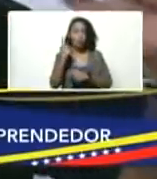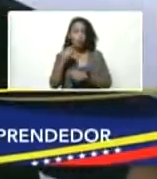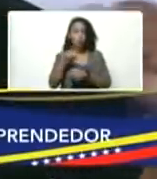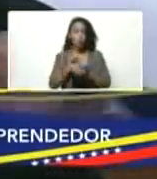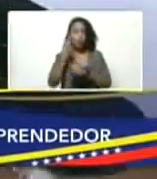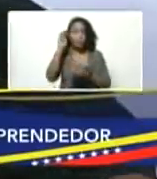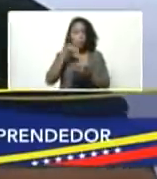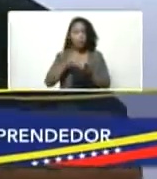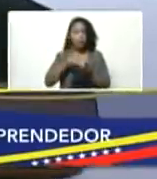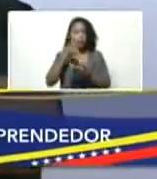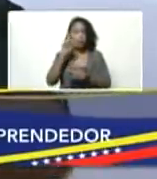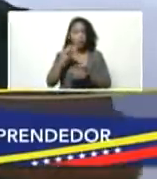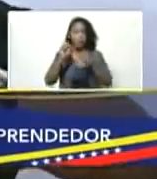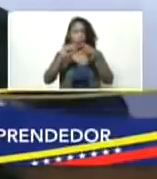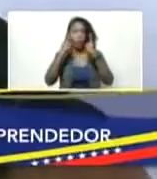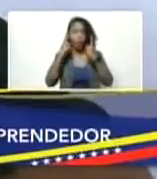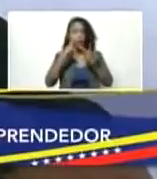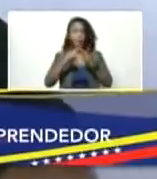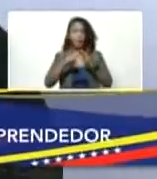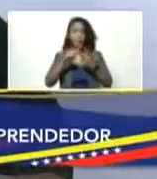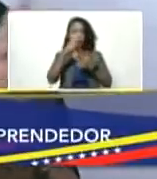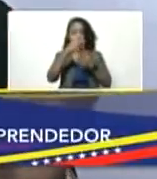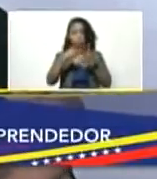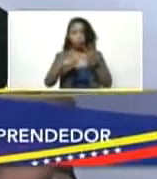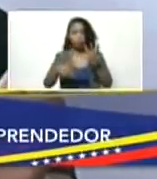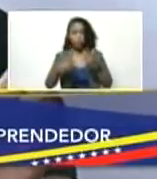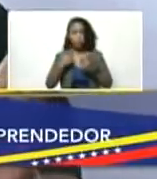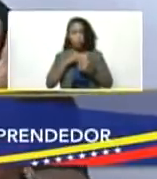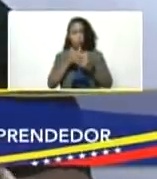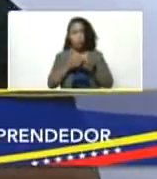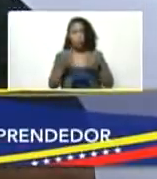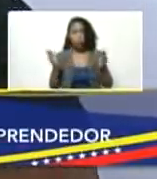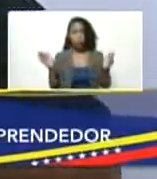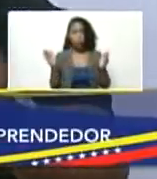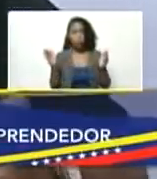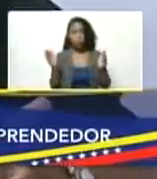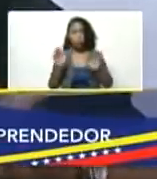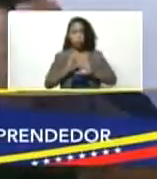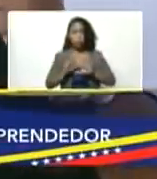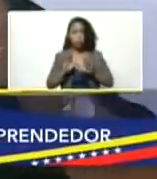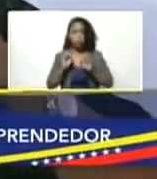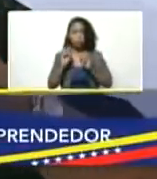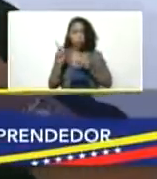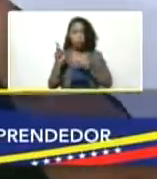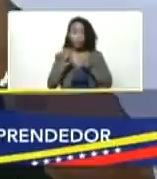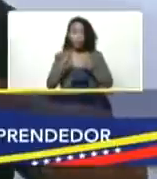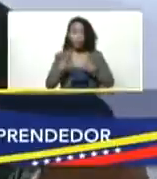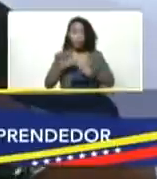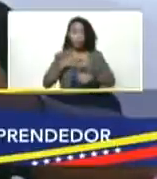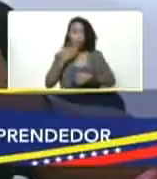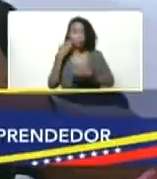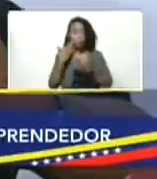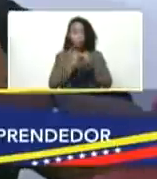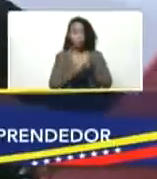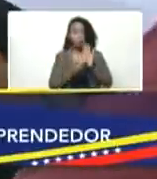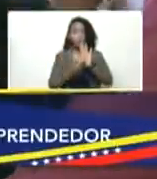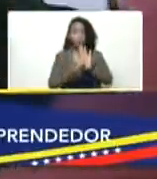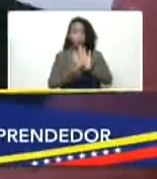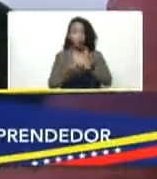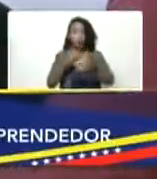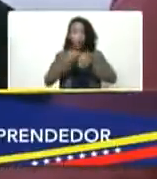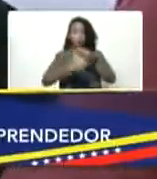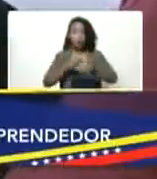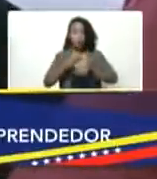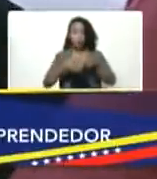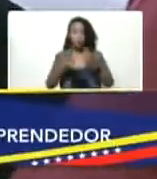Miranda, emprendedores de La Guaira, emprendedores de varias partes, nos hemos abierto ya, ¿ok? Pero ahí estamos fijos donde nosotros podemos mostrar lo que hacemos. Correcto. ¿Ok?